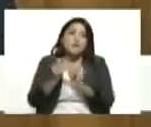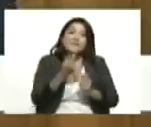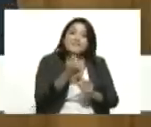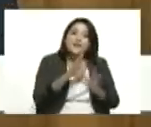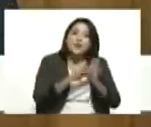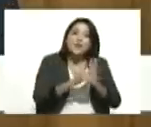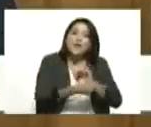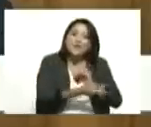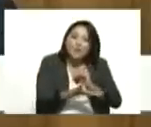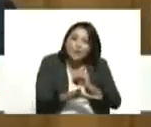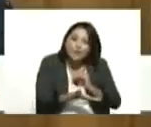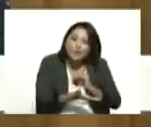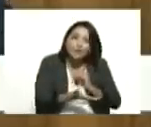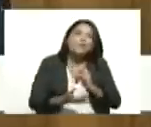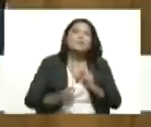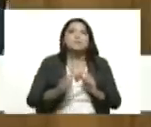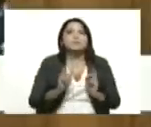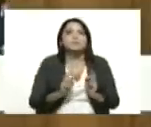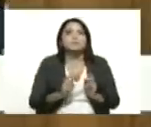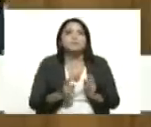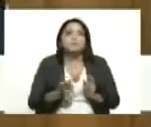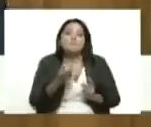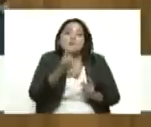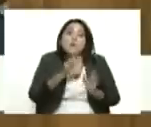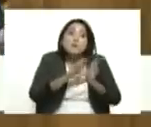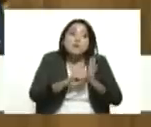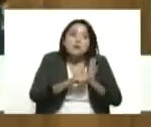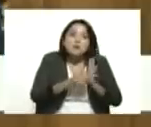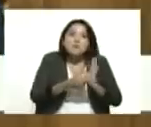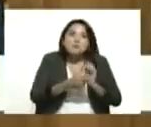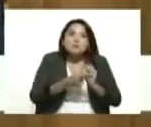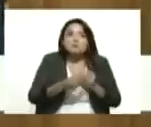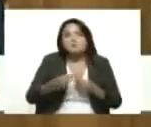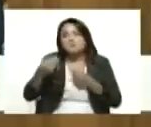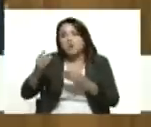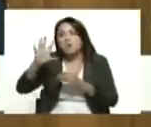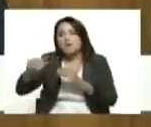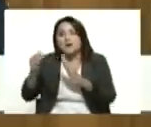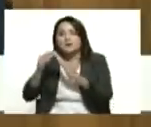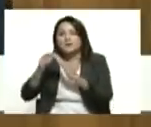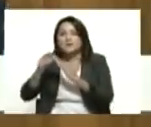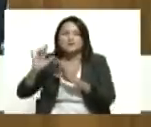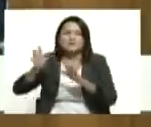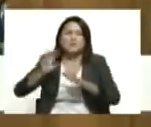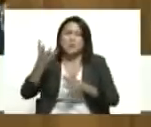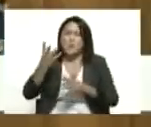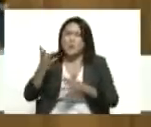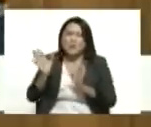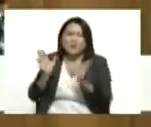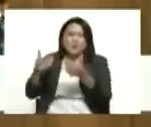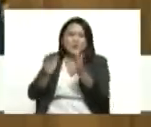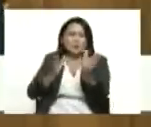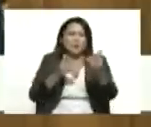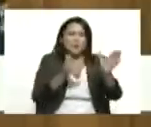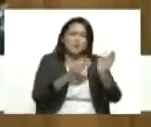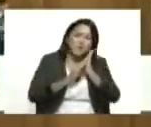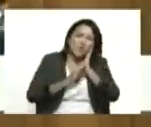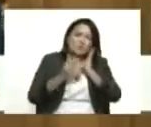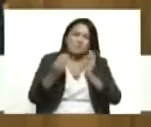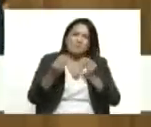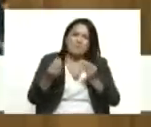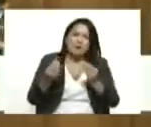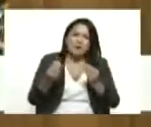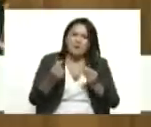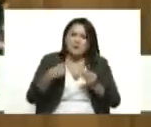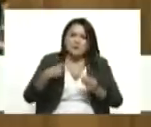robado, pero bueno, como es la ambición, esa casa ya no me sirve. Yo, 4 habitaciones, que voy a hacer yo con una casa de 4 habitaciones, si